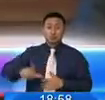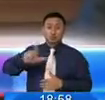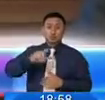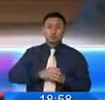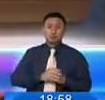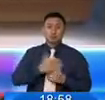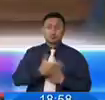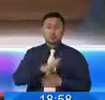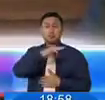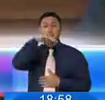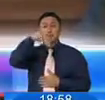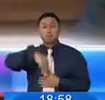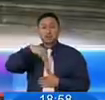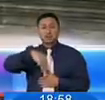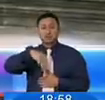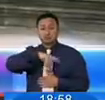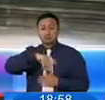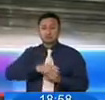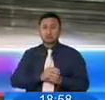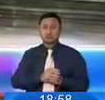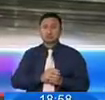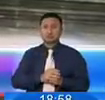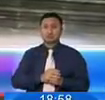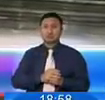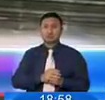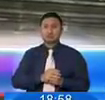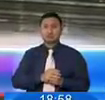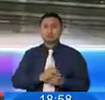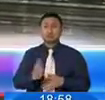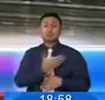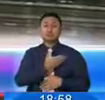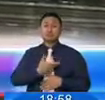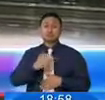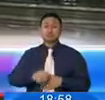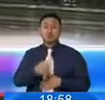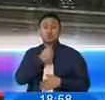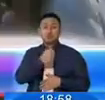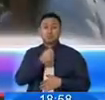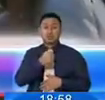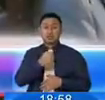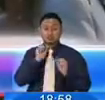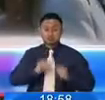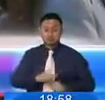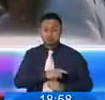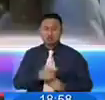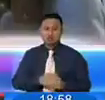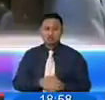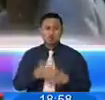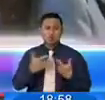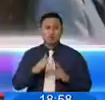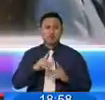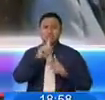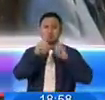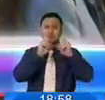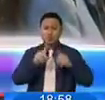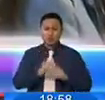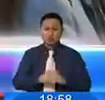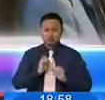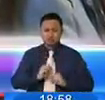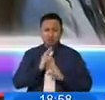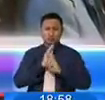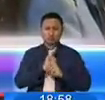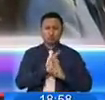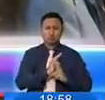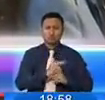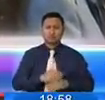cada martes se tiene previsto que el vocero de la presidencia ofrezca una rueda de prensa en la cual se despejen todas las dudas en torno a los